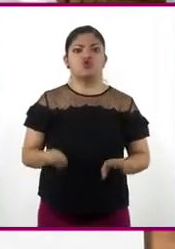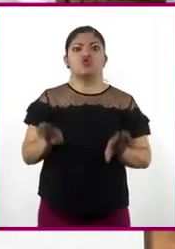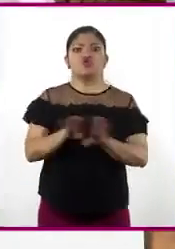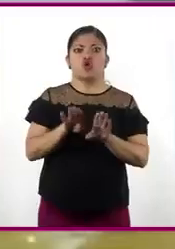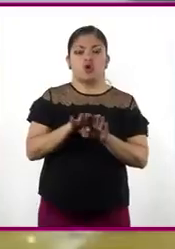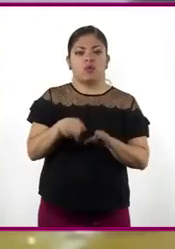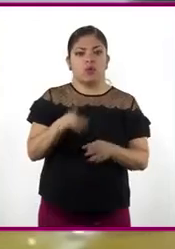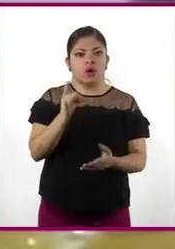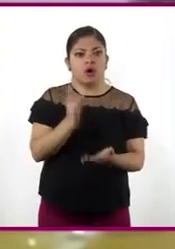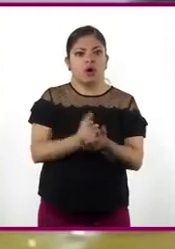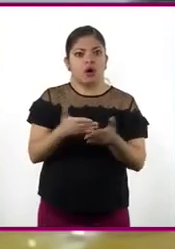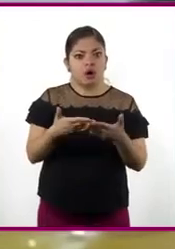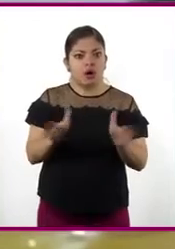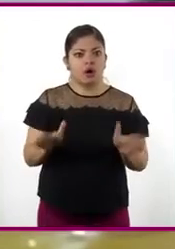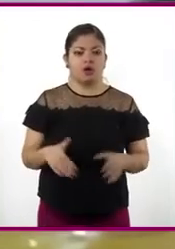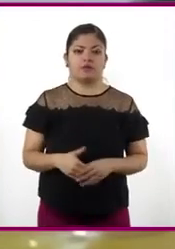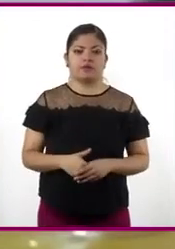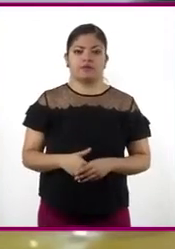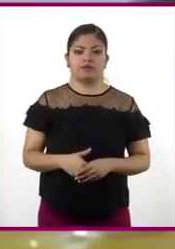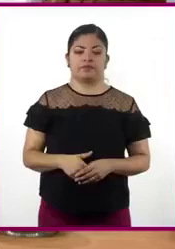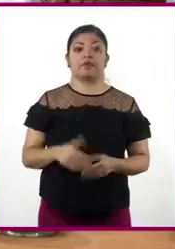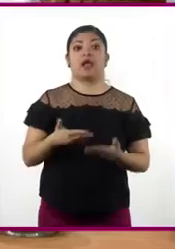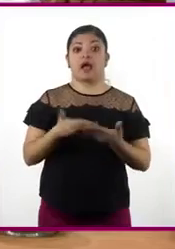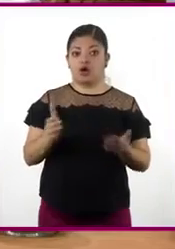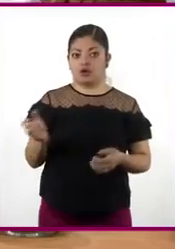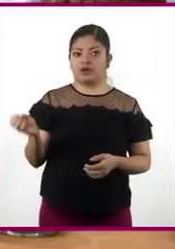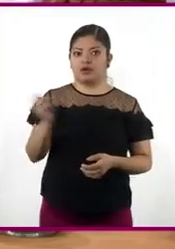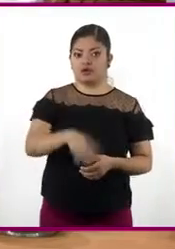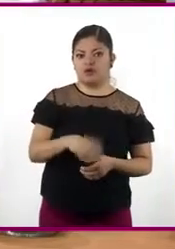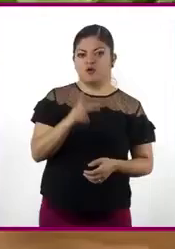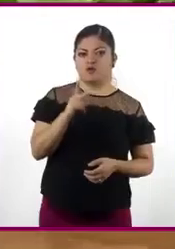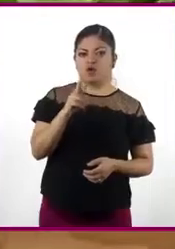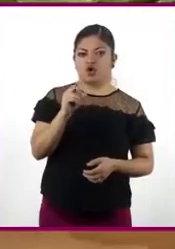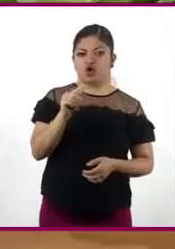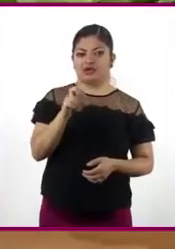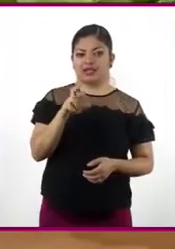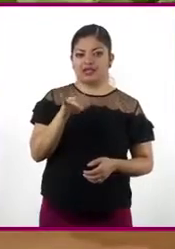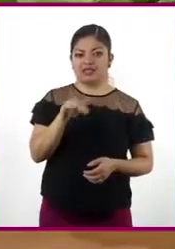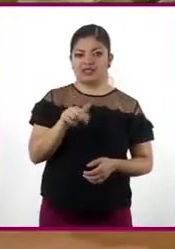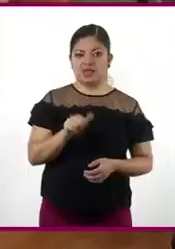descubrió? Ahora vamos con la proteína, las del cuándo.